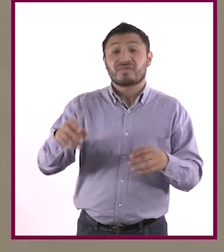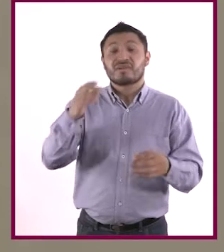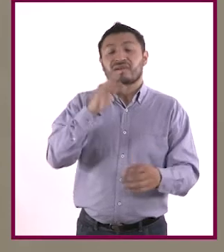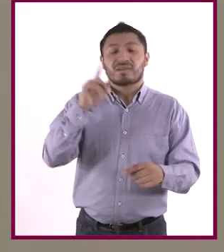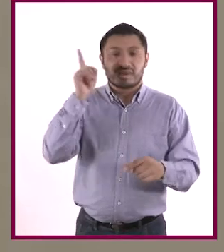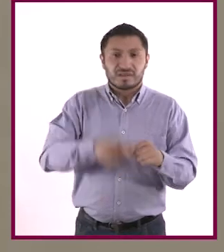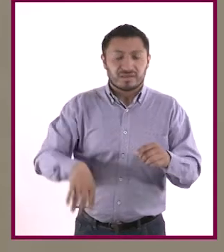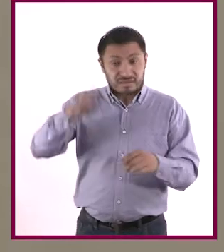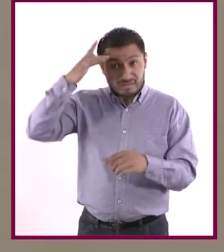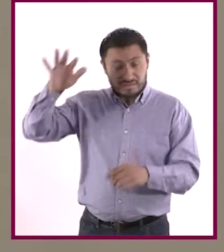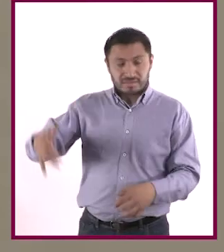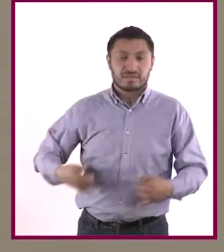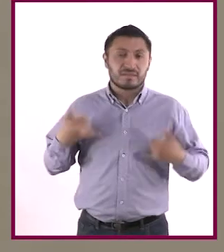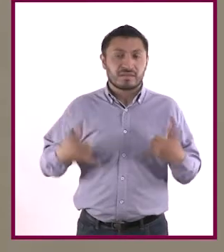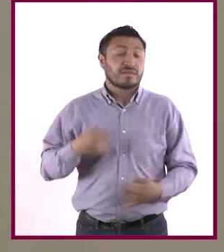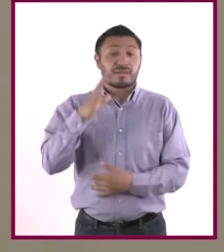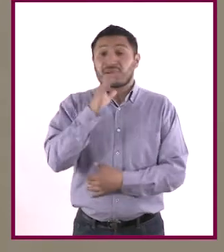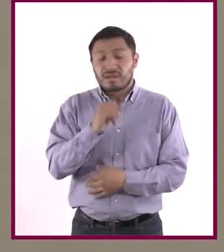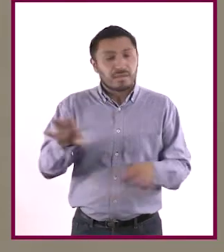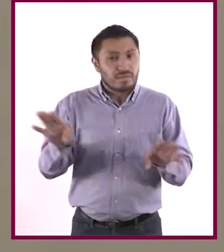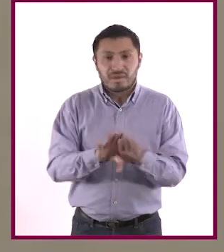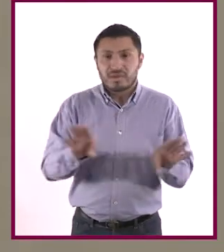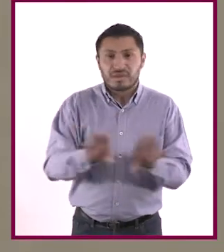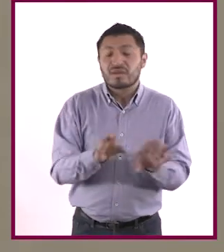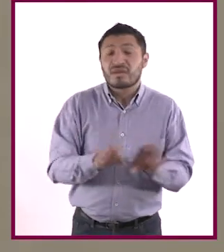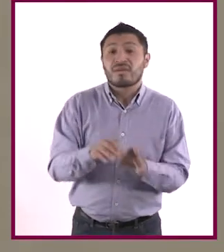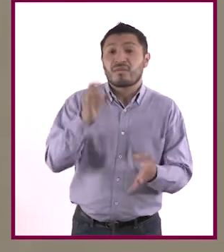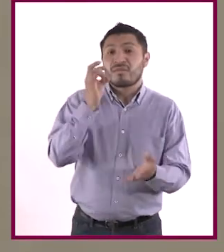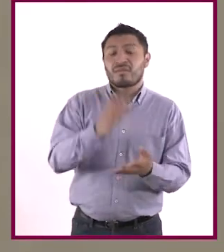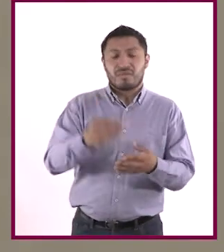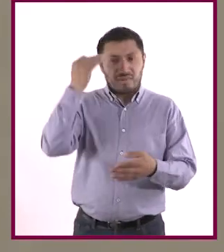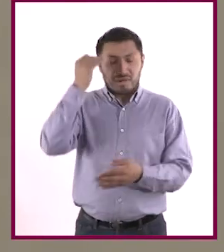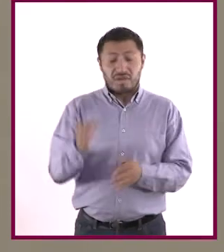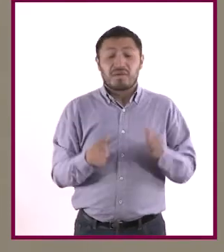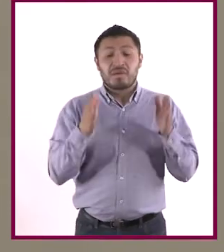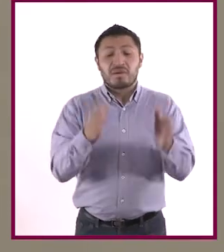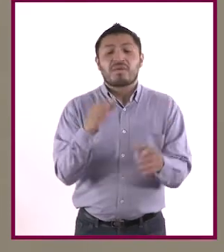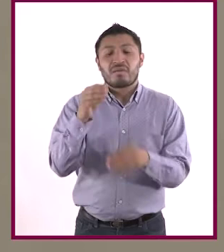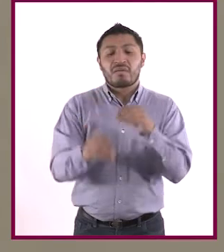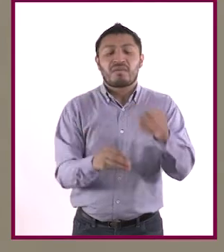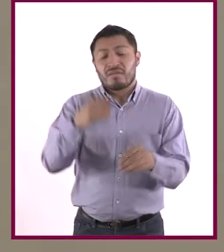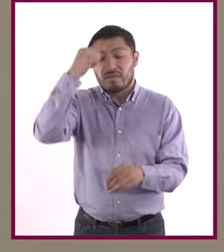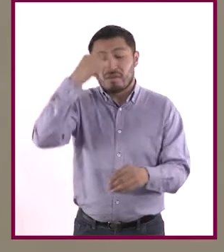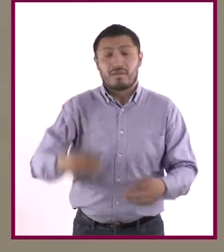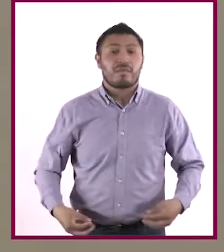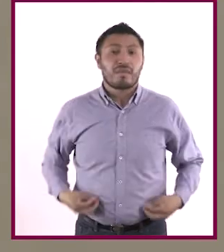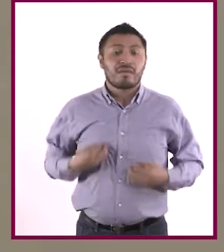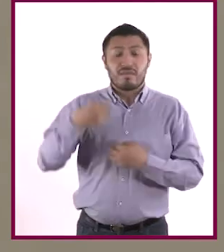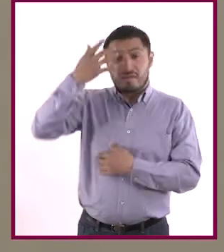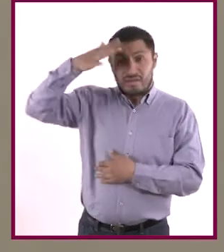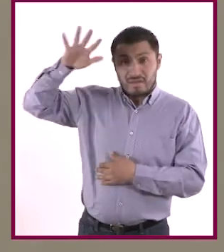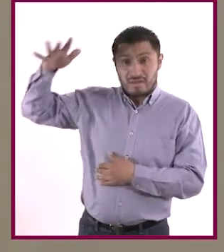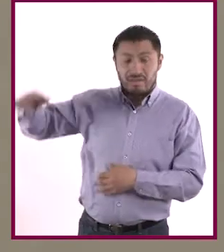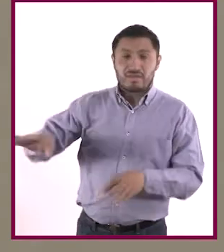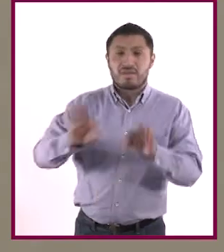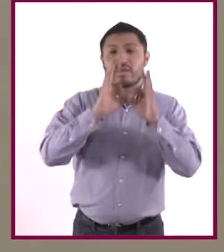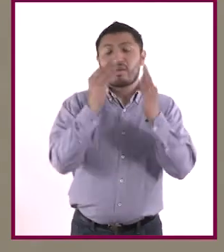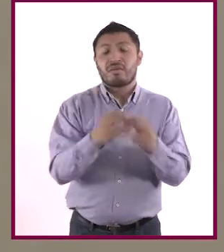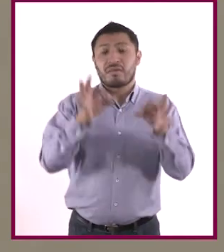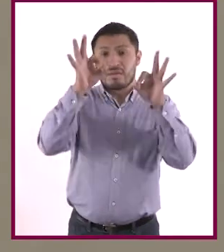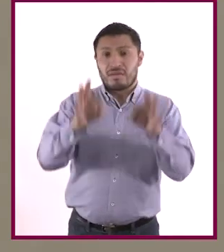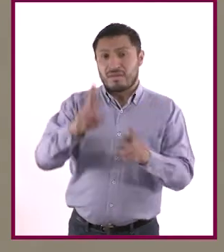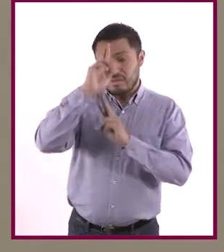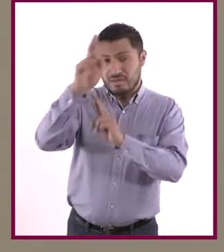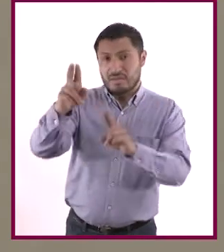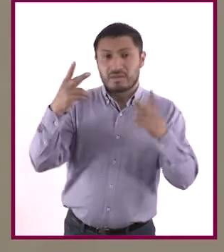adultocentrismo, la adolescencia ya no puede verse únicamente como una etapa de preparación para la vida adulta. Es una forma válida y respetable de